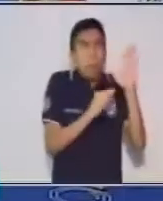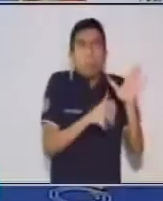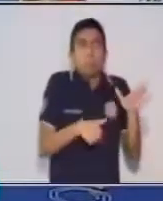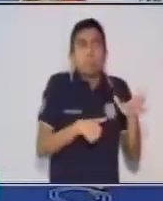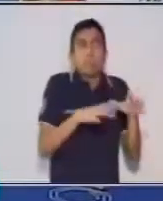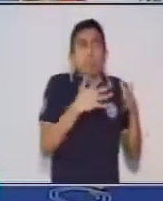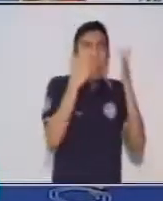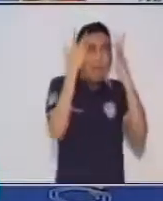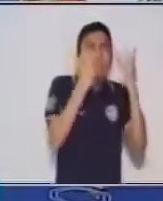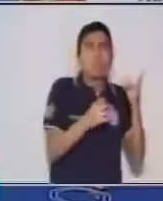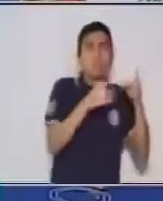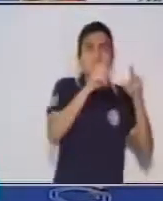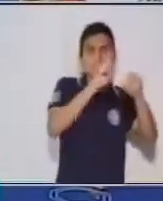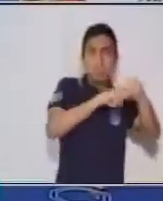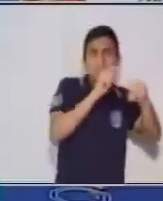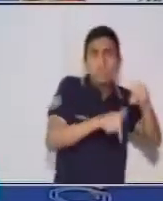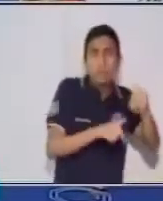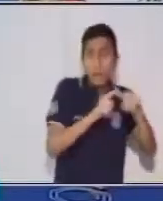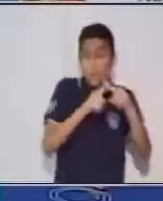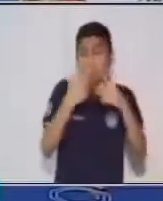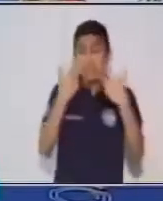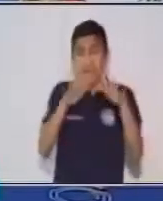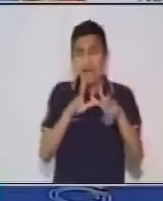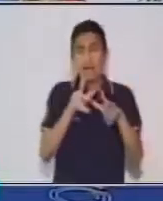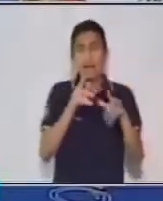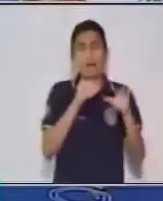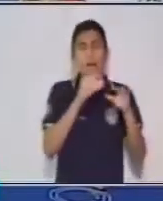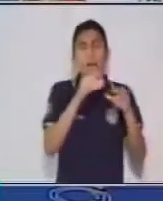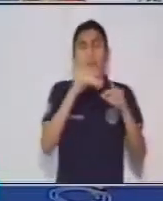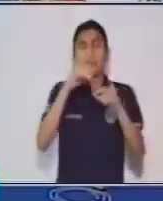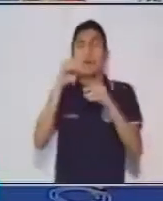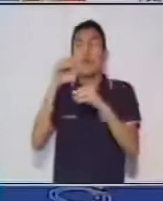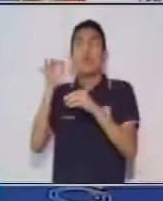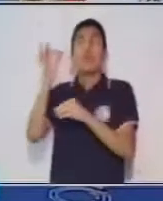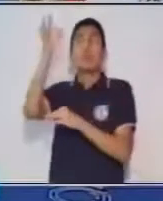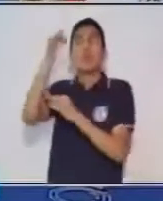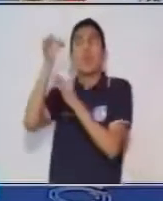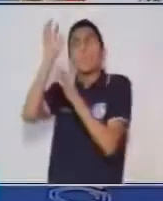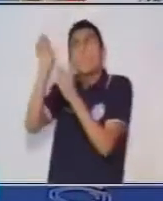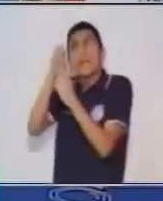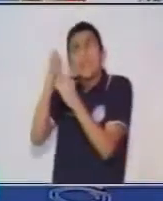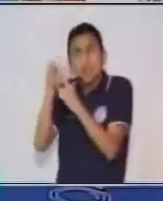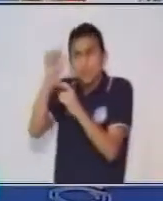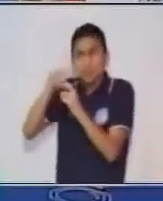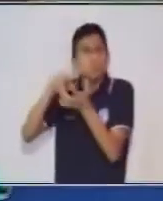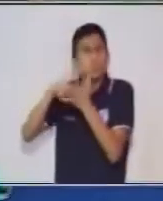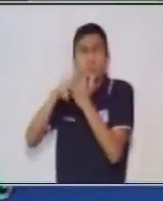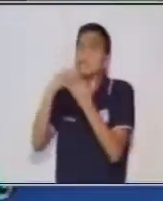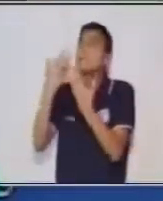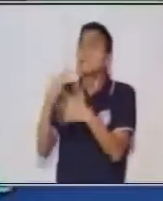no, con este futuro perfecto se le llama así porque sí existe esa certeza